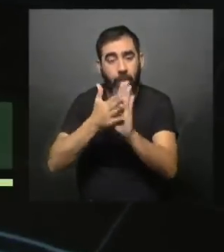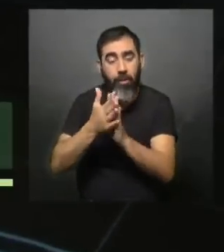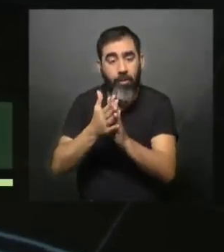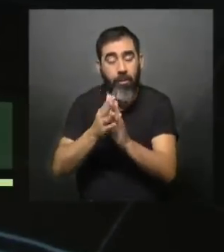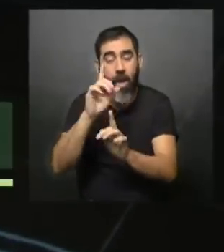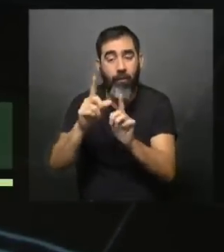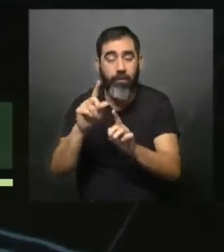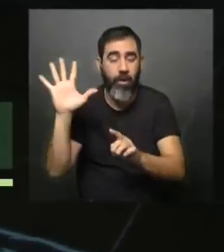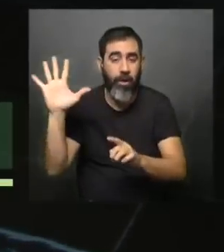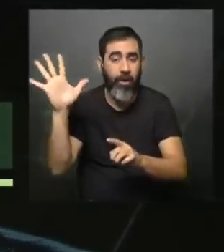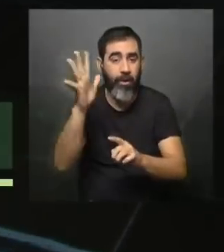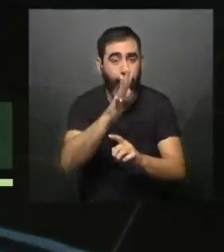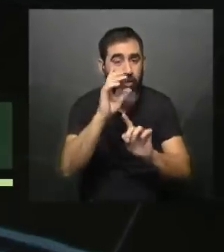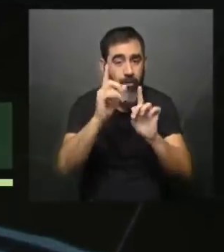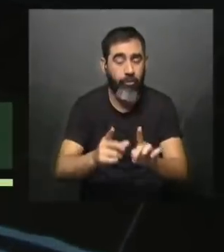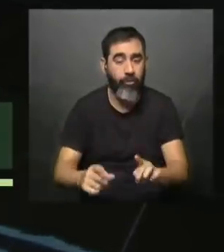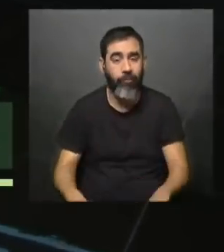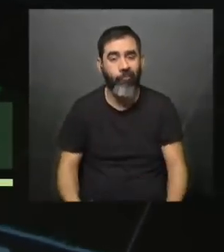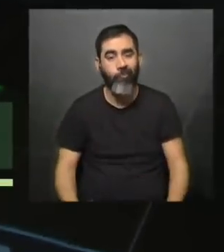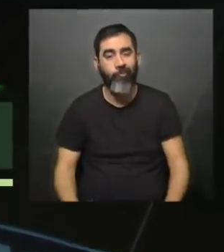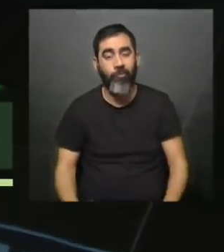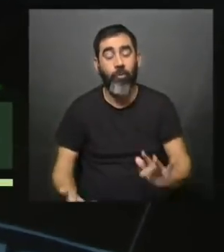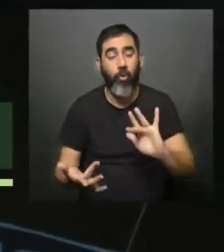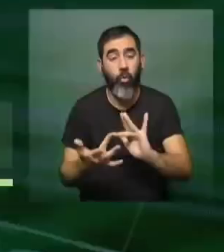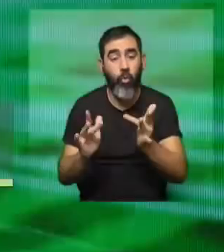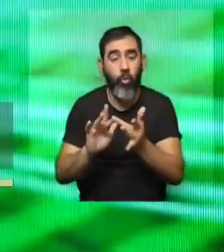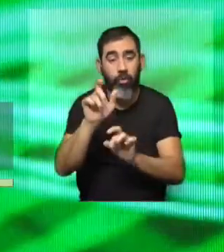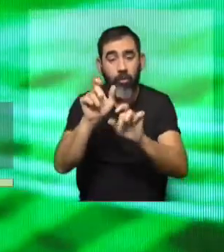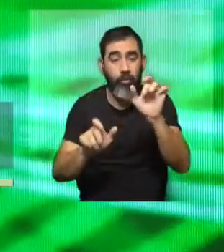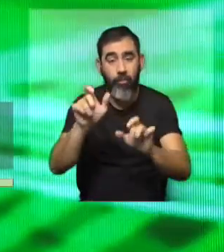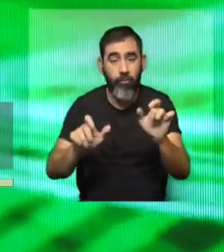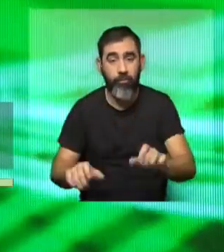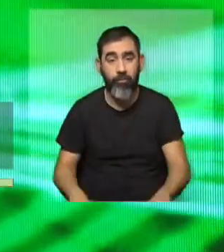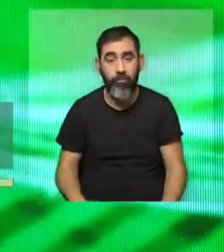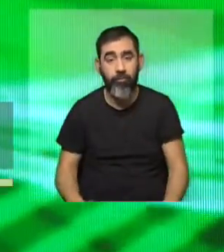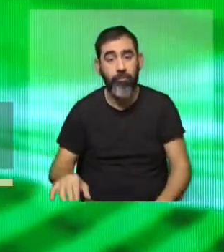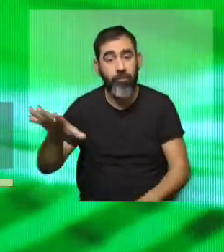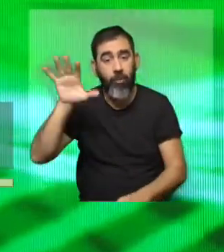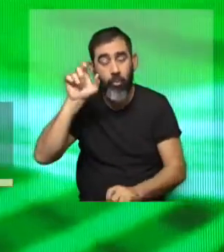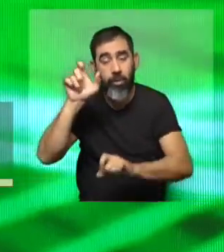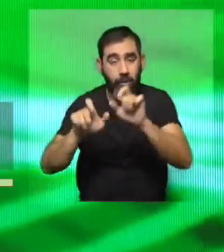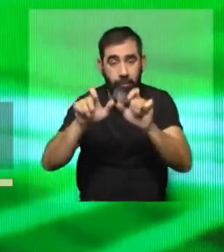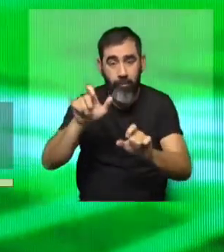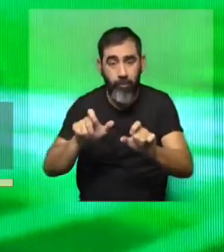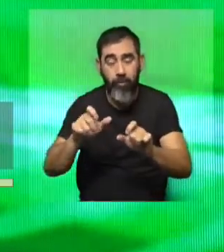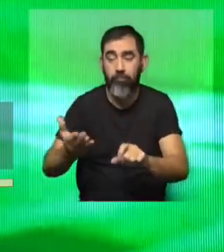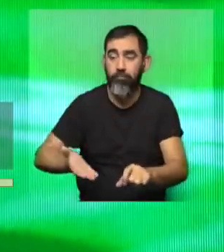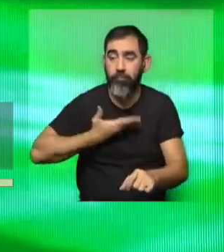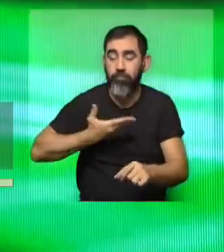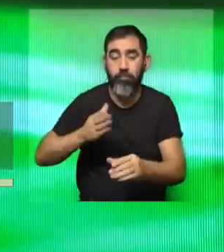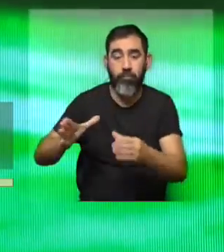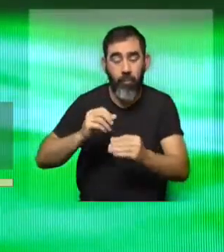a veces nos toca ir para el interior Sí y estar este en contacto con la gente básicamente es eso escuchar a la gente este recibir los reclamos